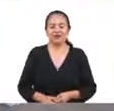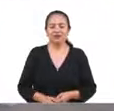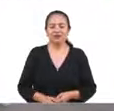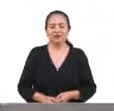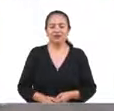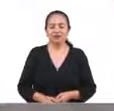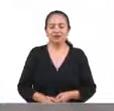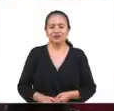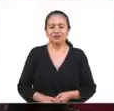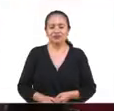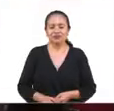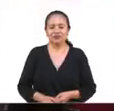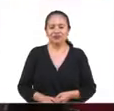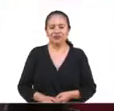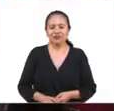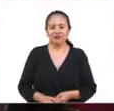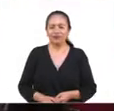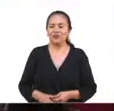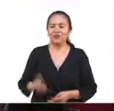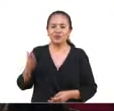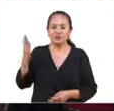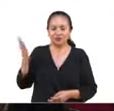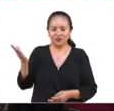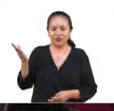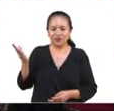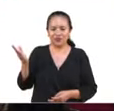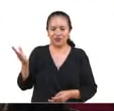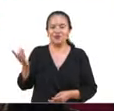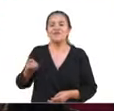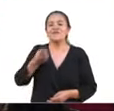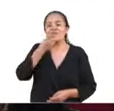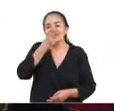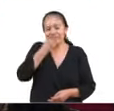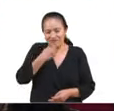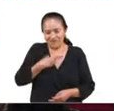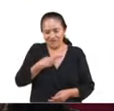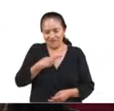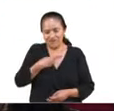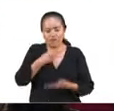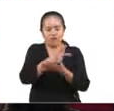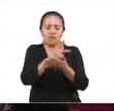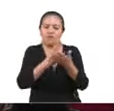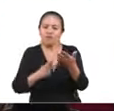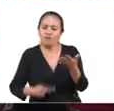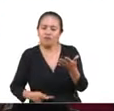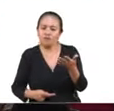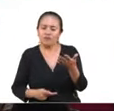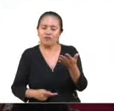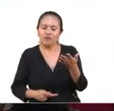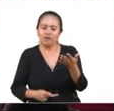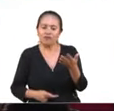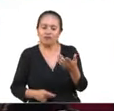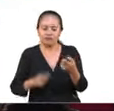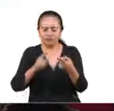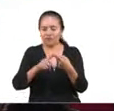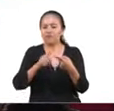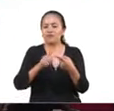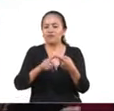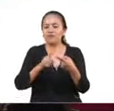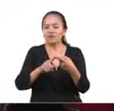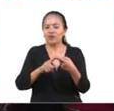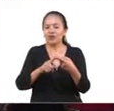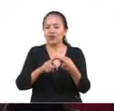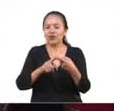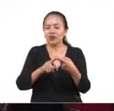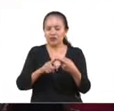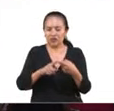Y él ha planteado los objetivos del programa: que los que nos dan de comer